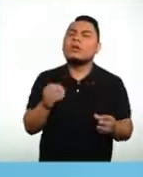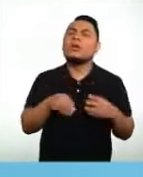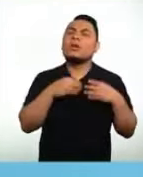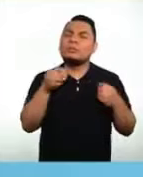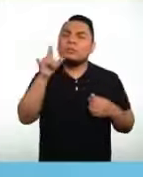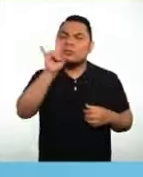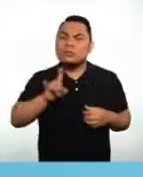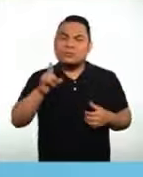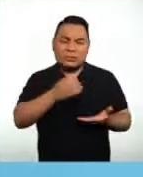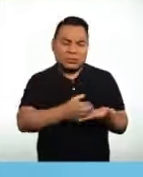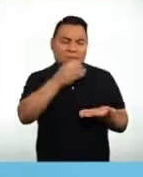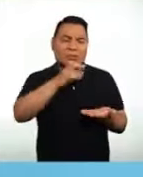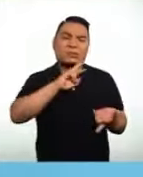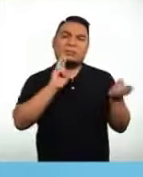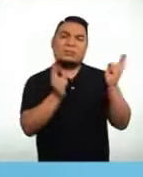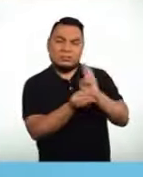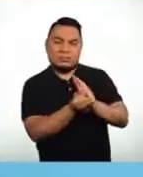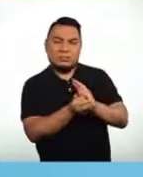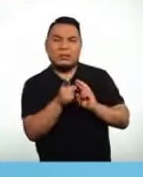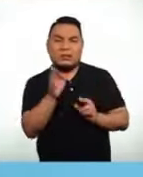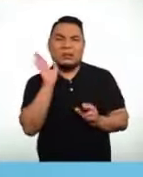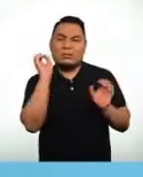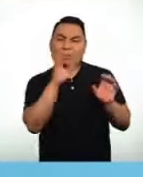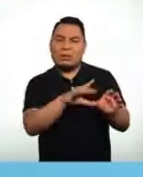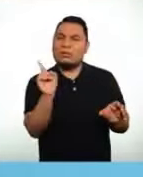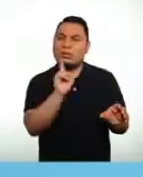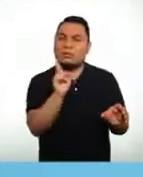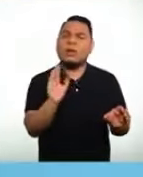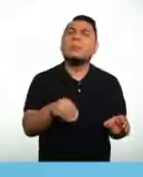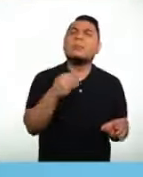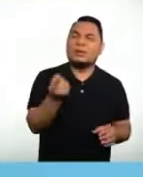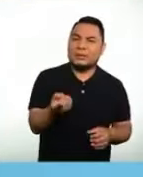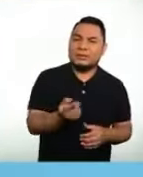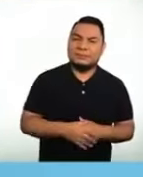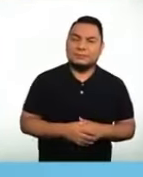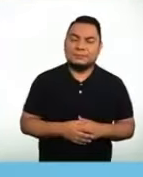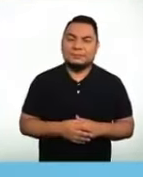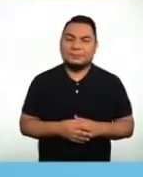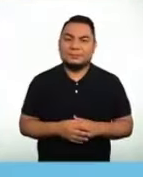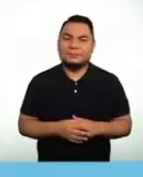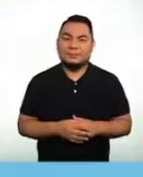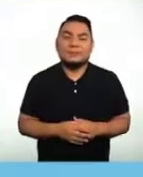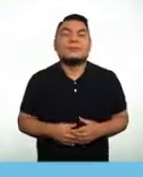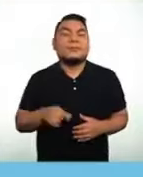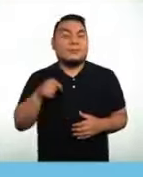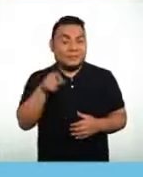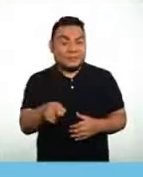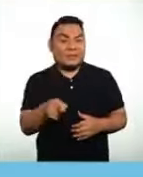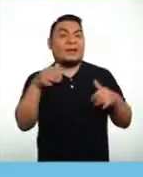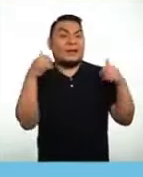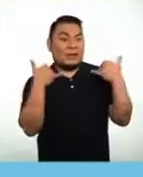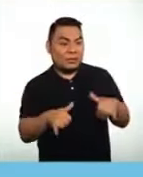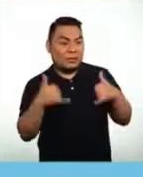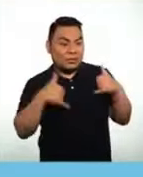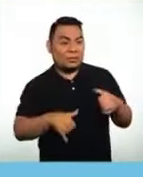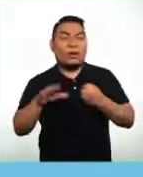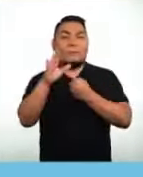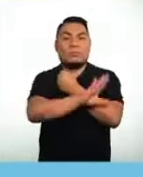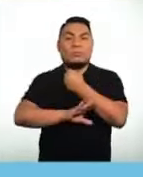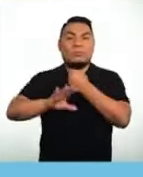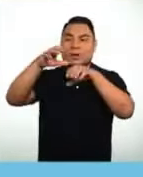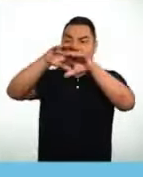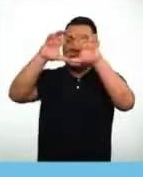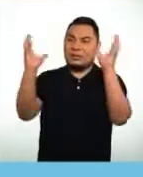pregunta ¿por qué utilizamos botellas usadas en lugar de tirarlas a la basura? para jugar